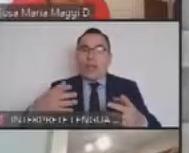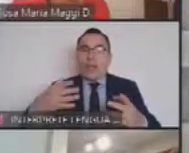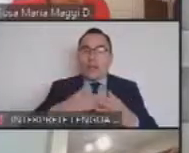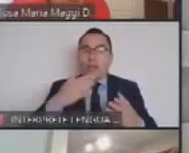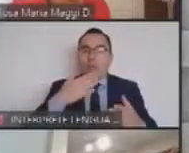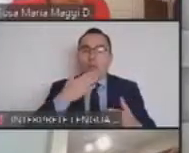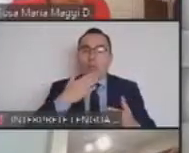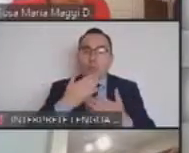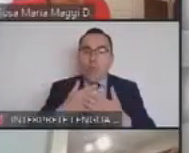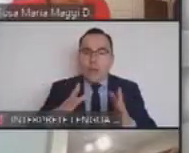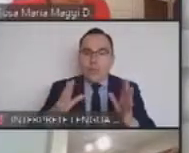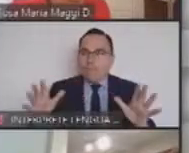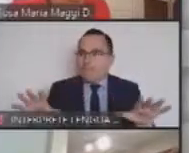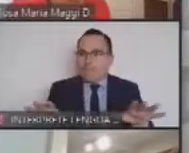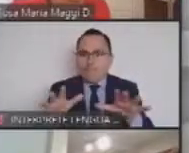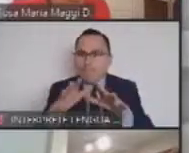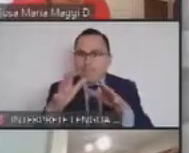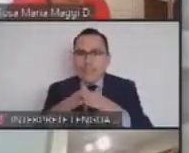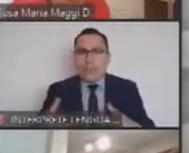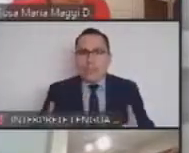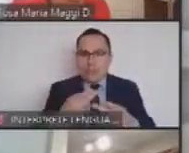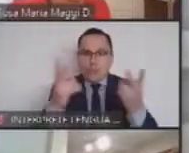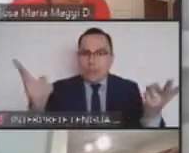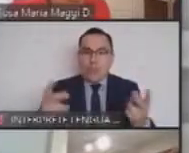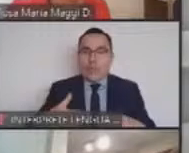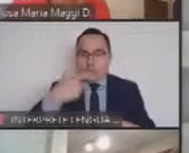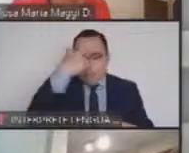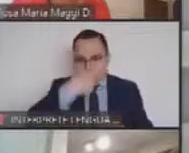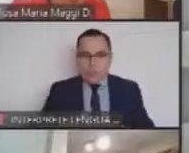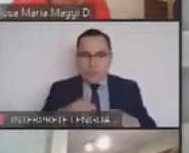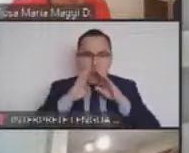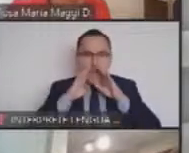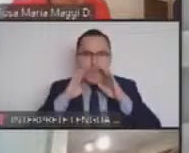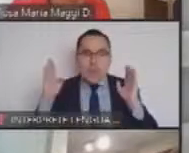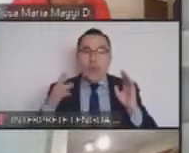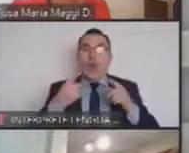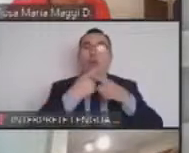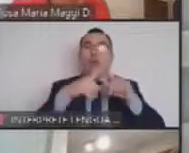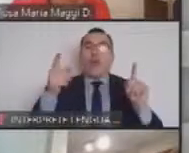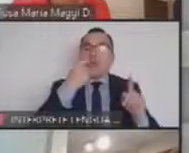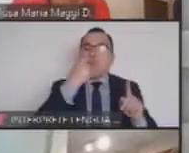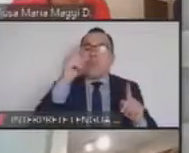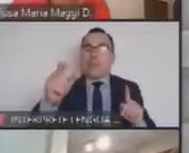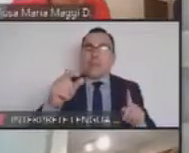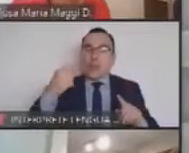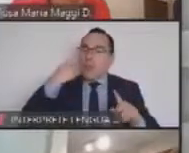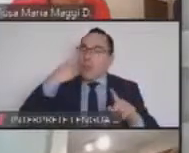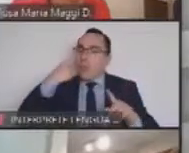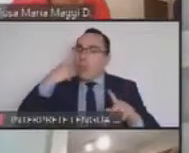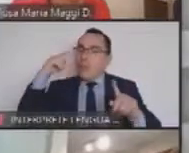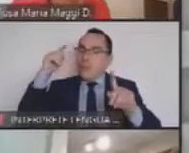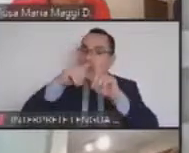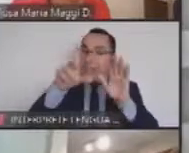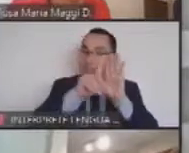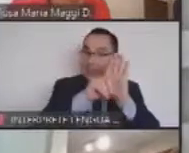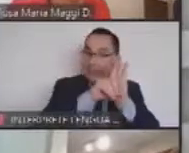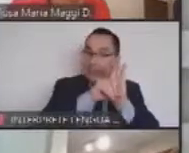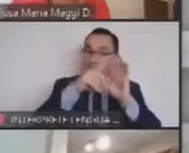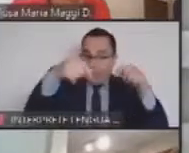el ejercicio de las funciones públicas. En otras palabras, y desde un punto de vista de la legislación